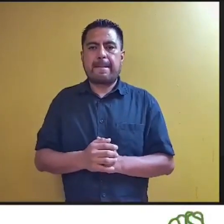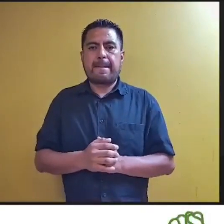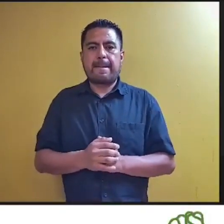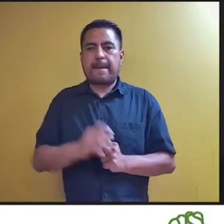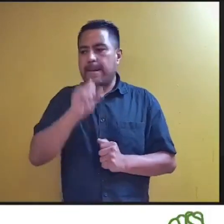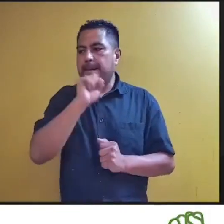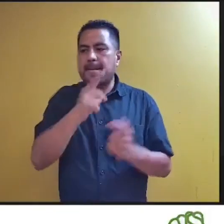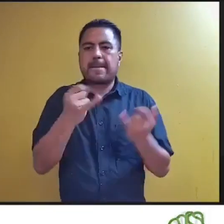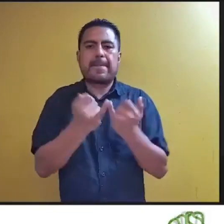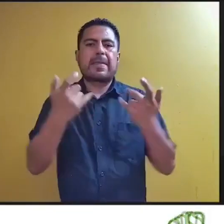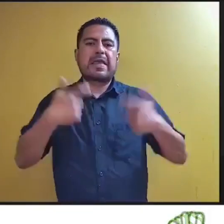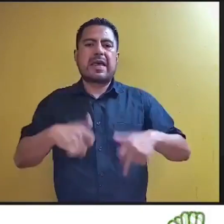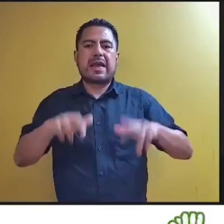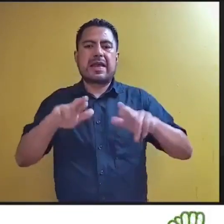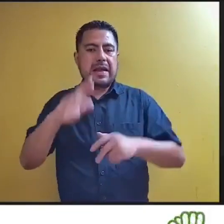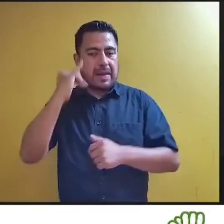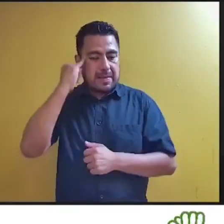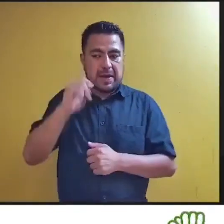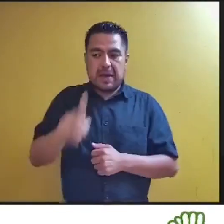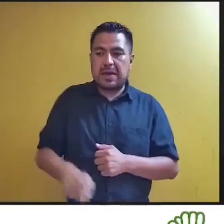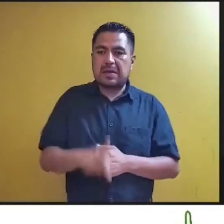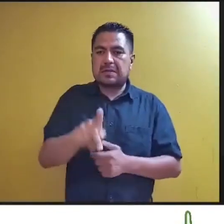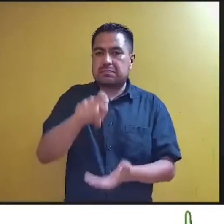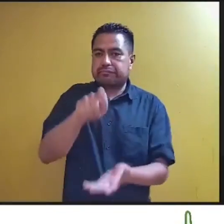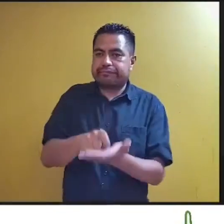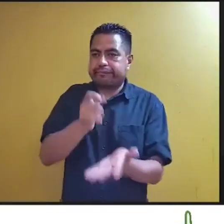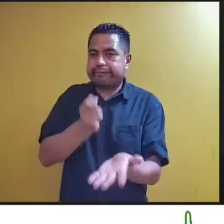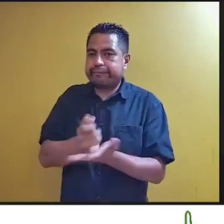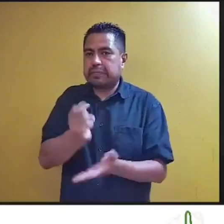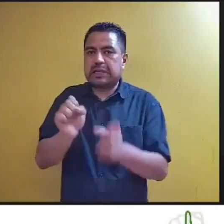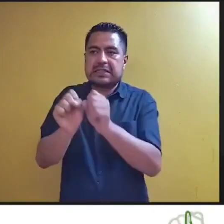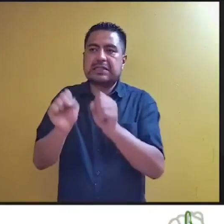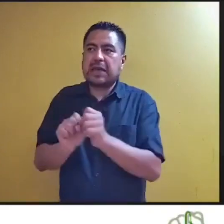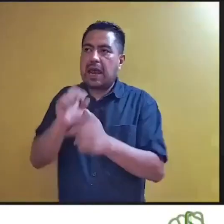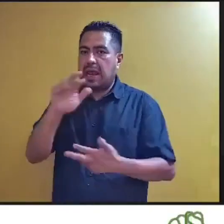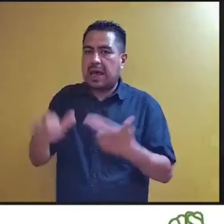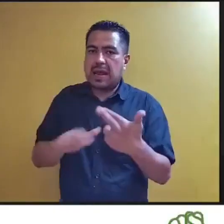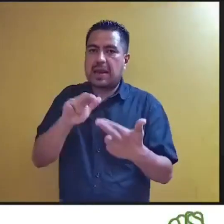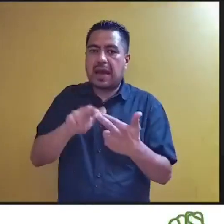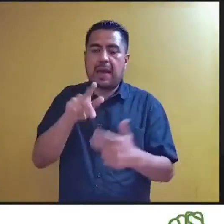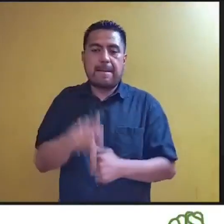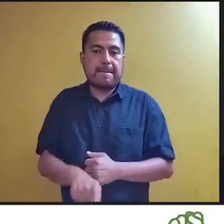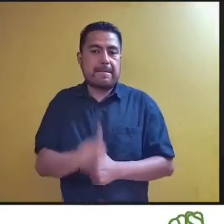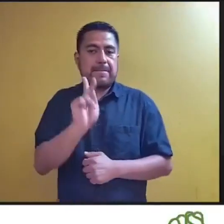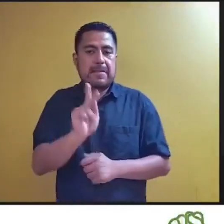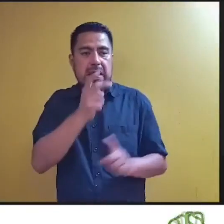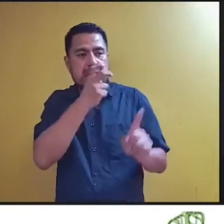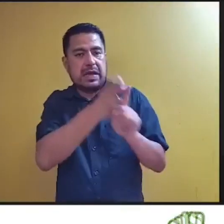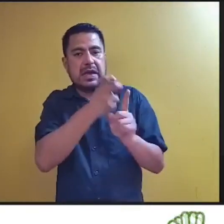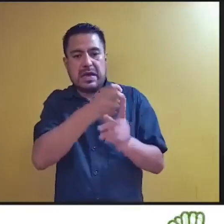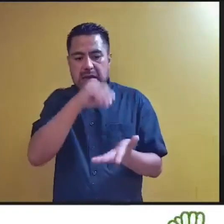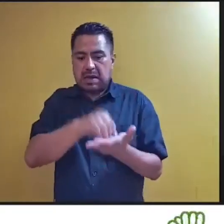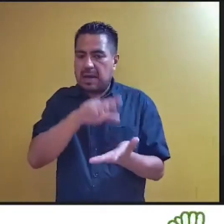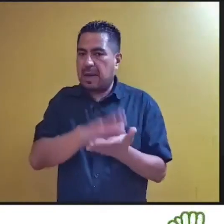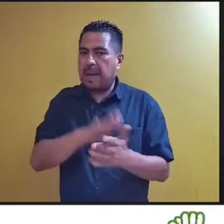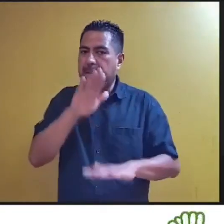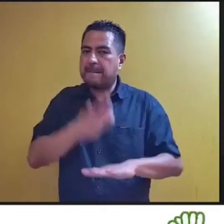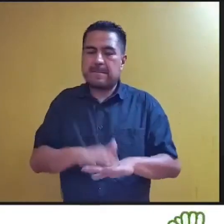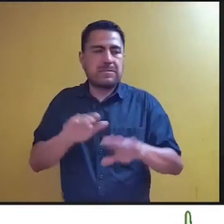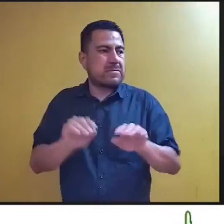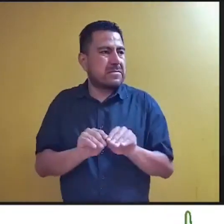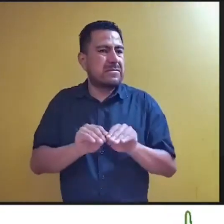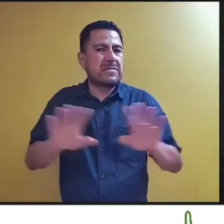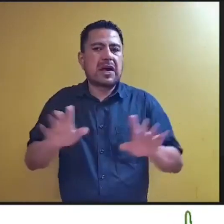la representación indígena de una sentencia de sala regional, pero ahí establece claramente que es